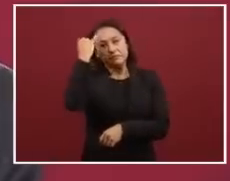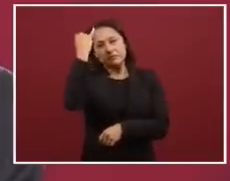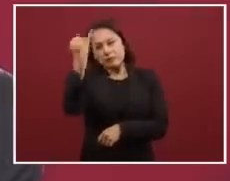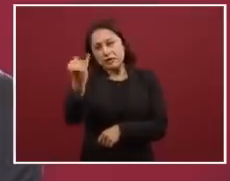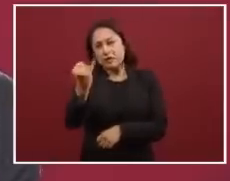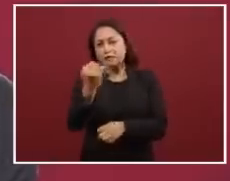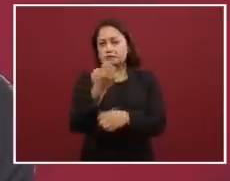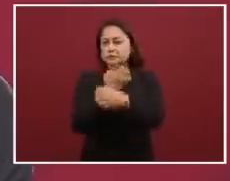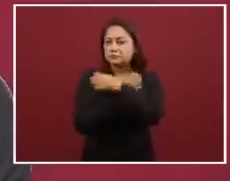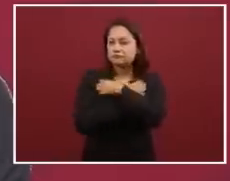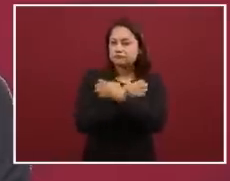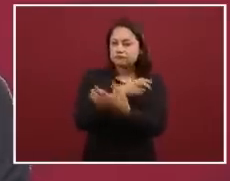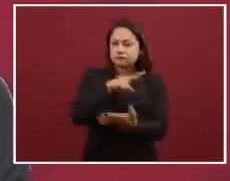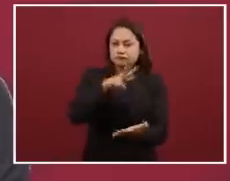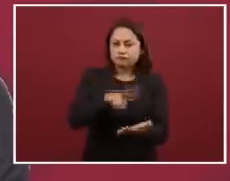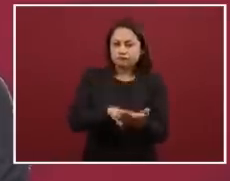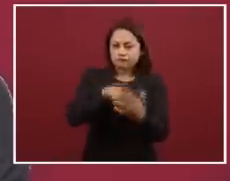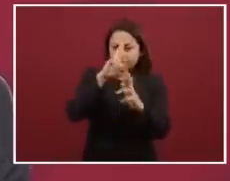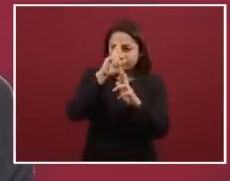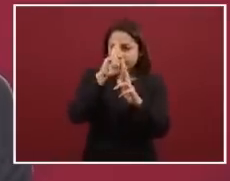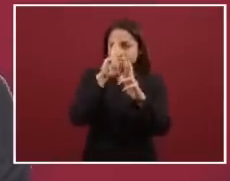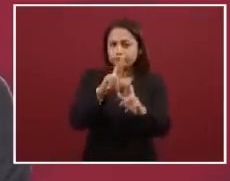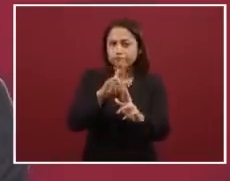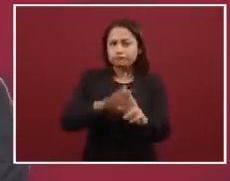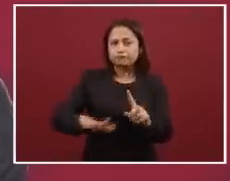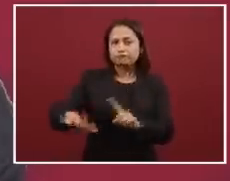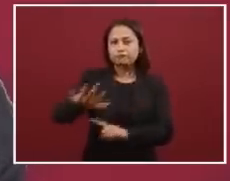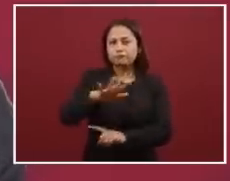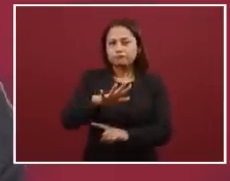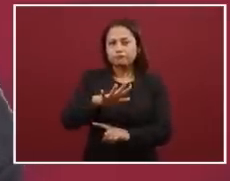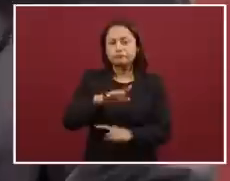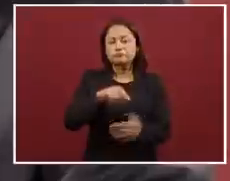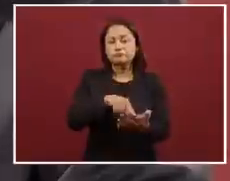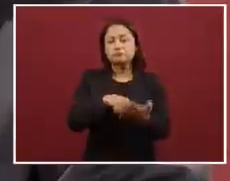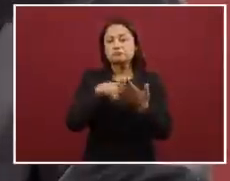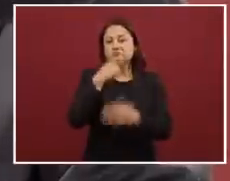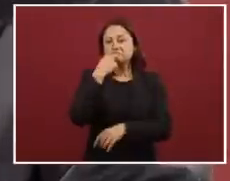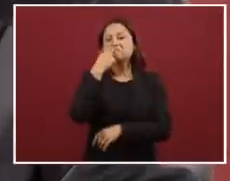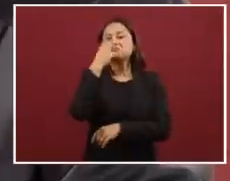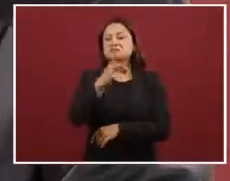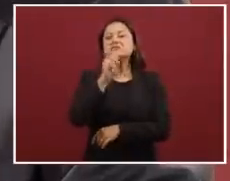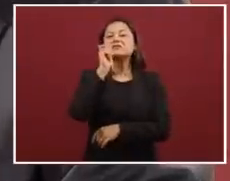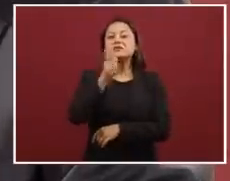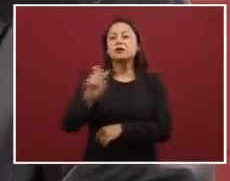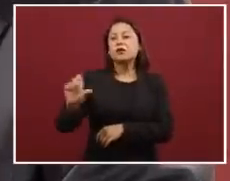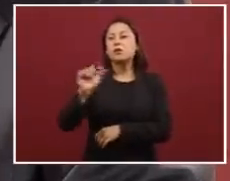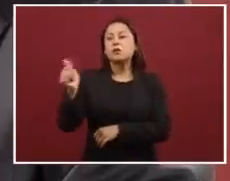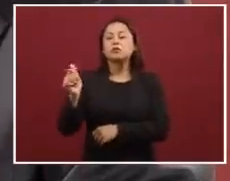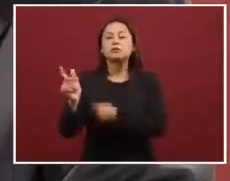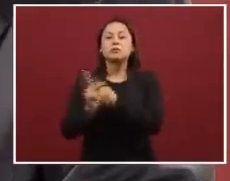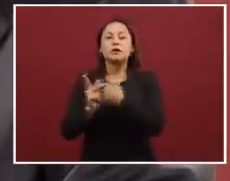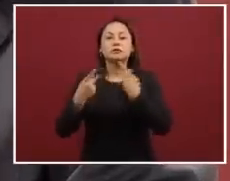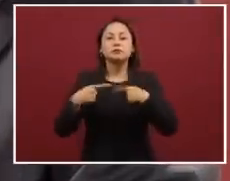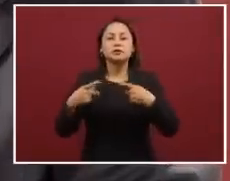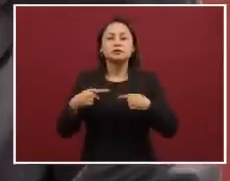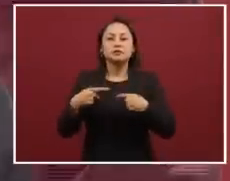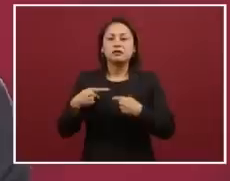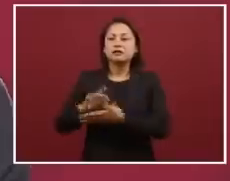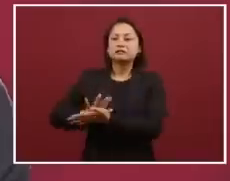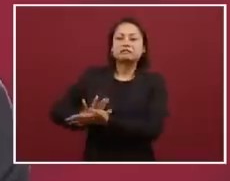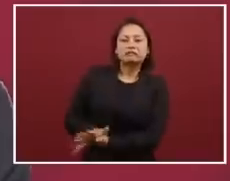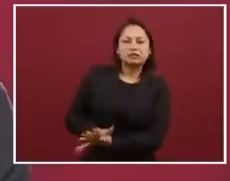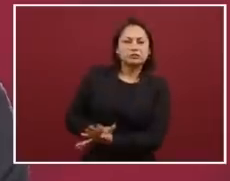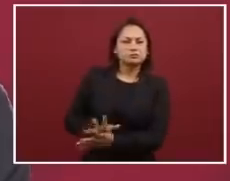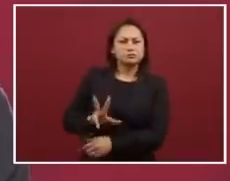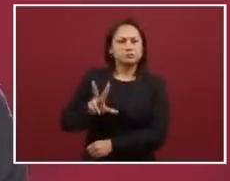Y ahí se dice de que no se debe de maltratar al forastero, que se tiene